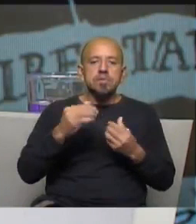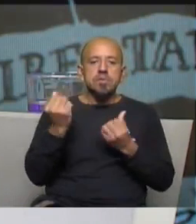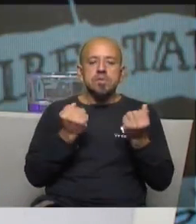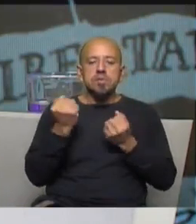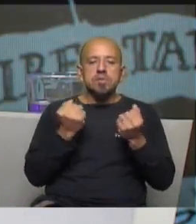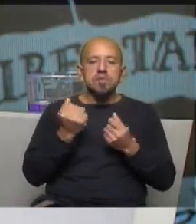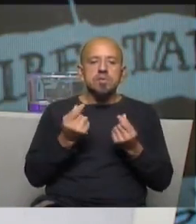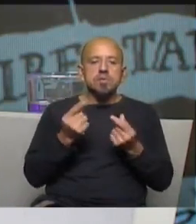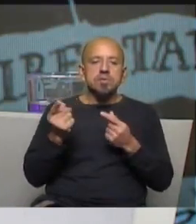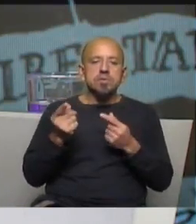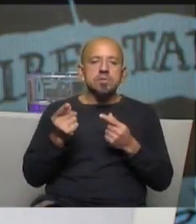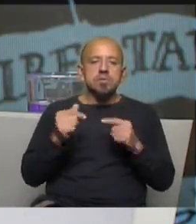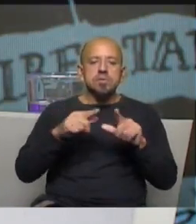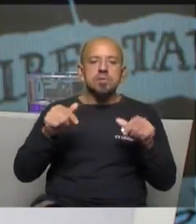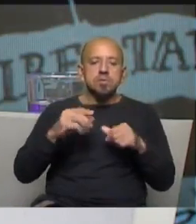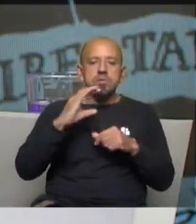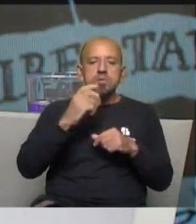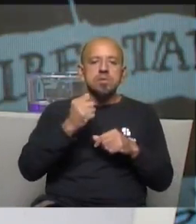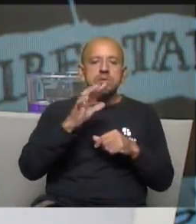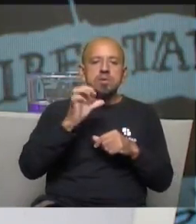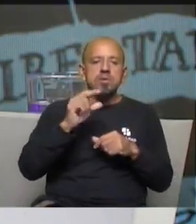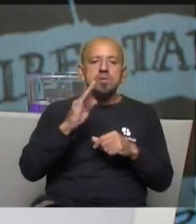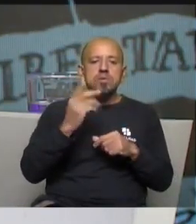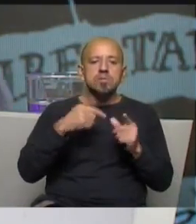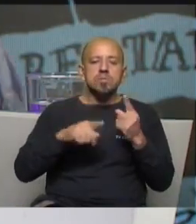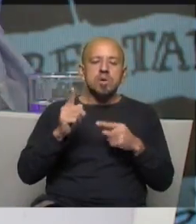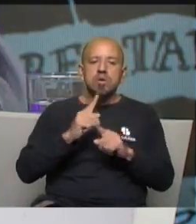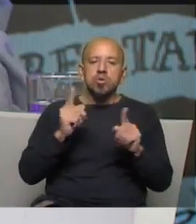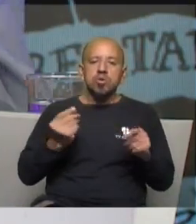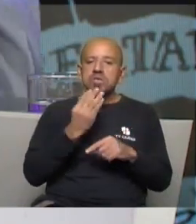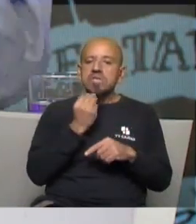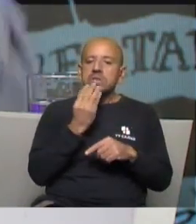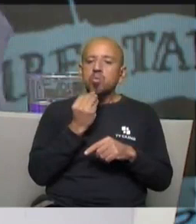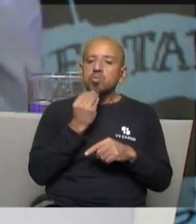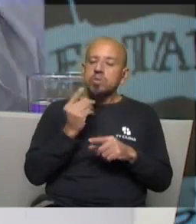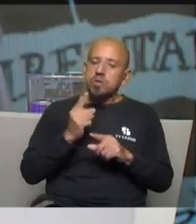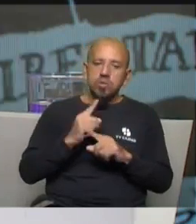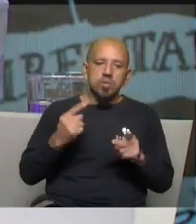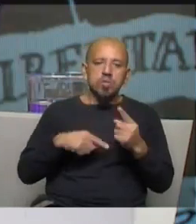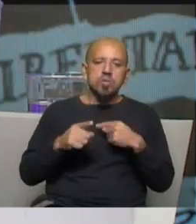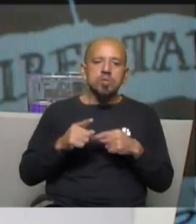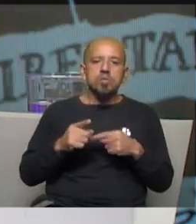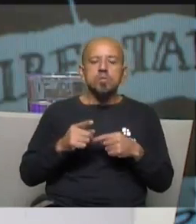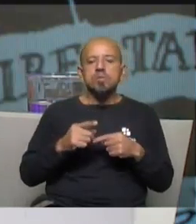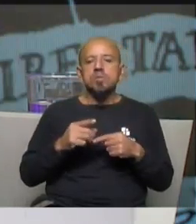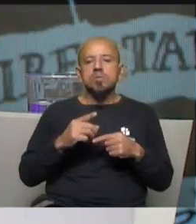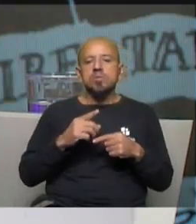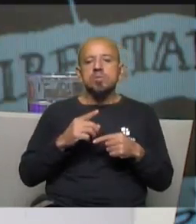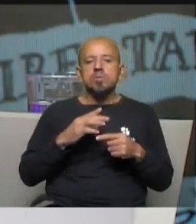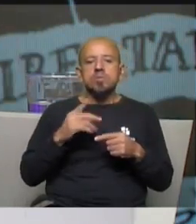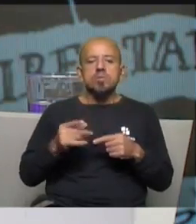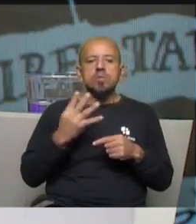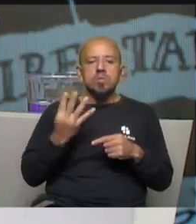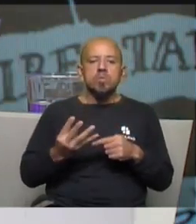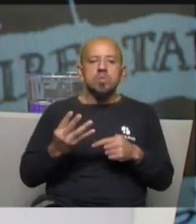a los artistas eran las de casuá no El sauce que era un tambo y demás ahí era donde estaba nena hectáreas y hectáreas este cuatro